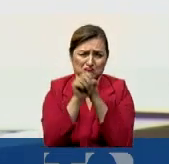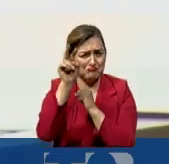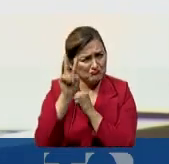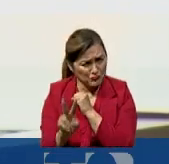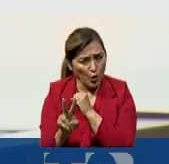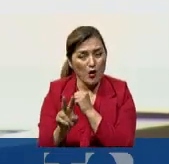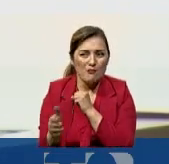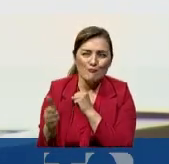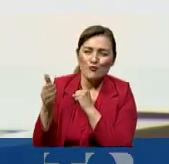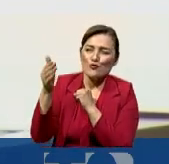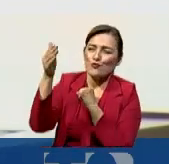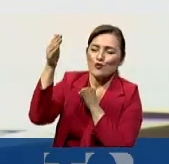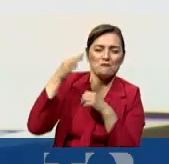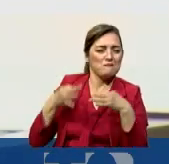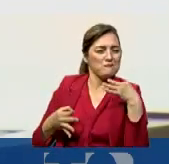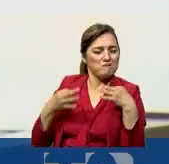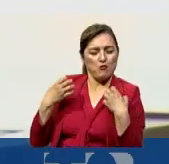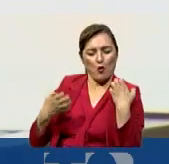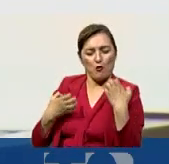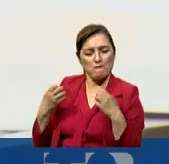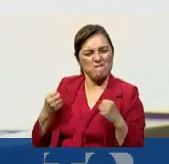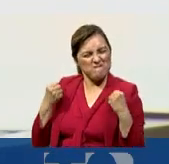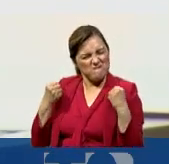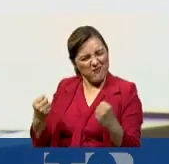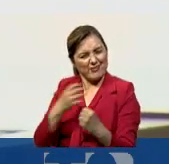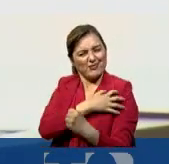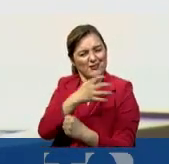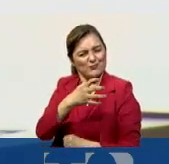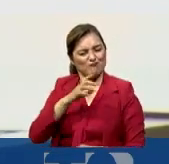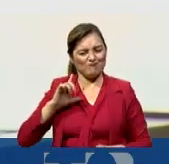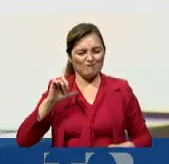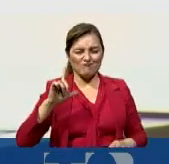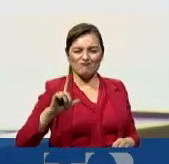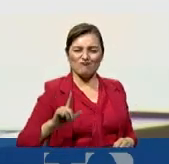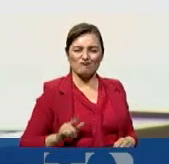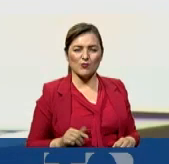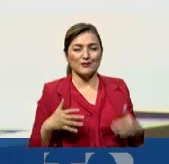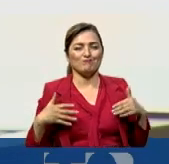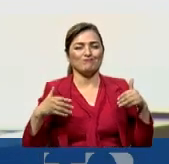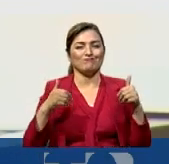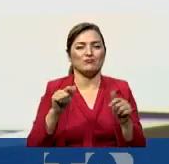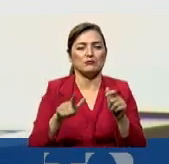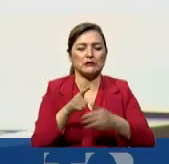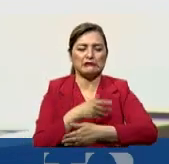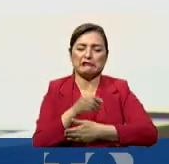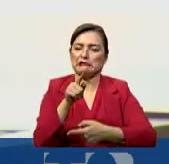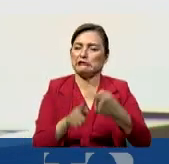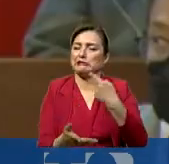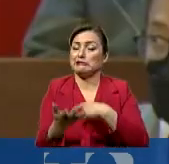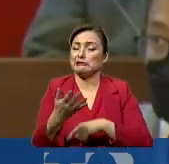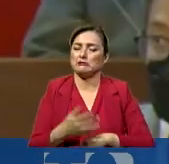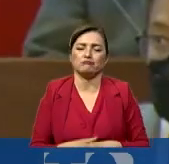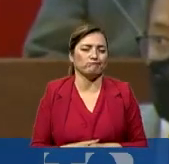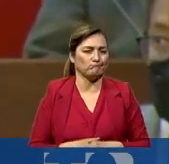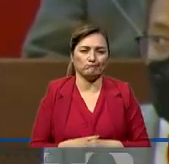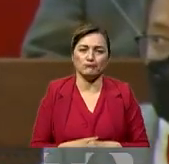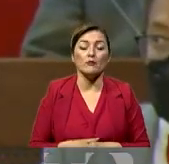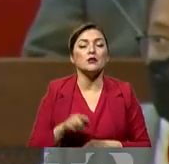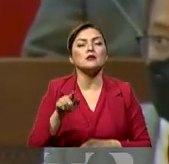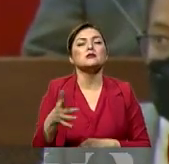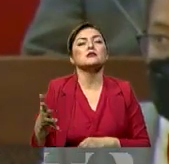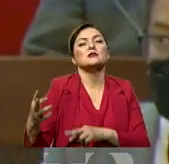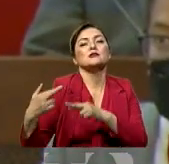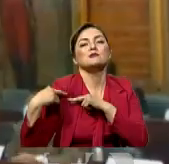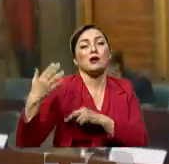será un adulto física y emocionalmente más saludables que aquellos que no pudieron acceder a este derecho. Está ahora en manos